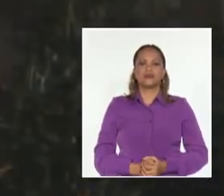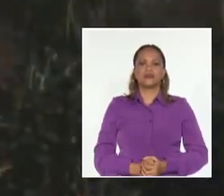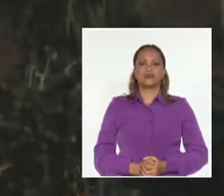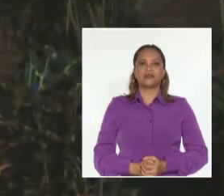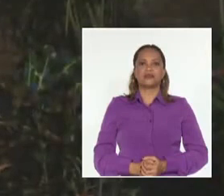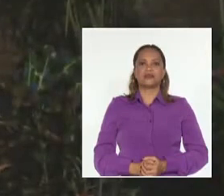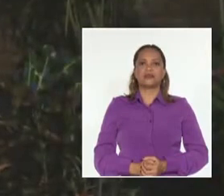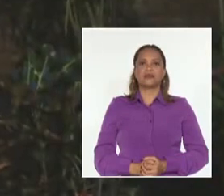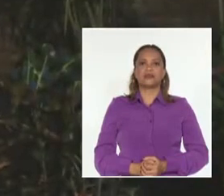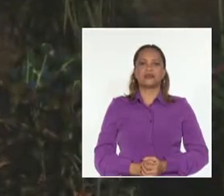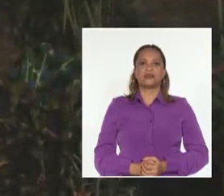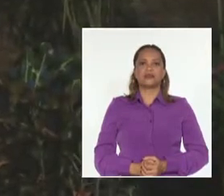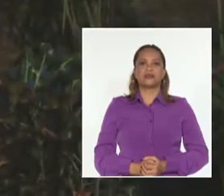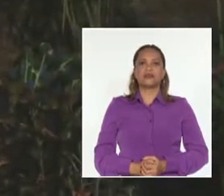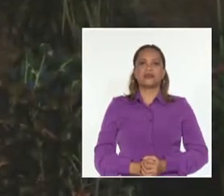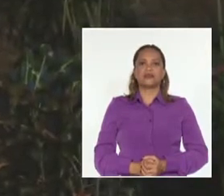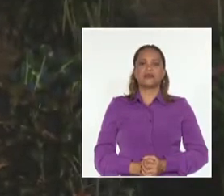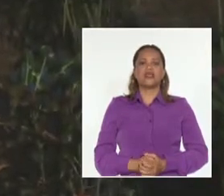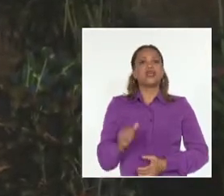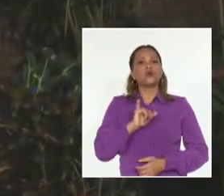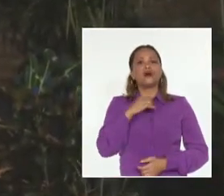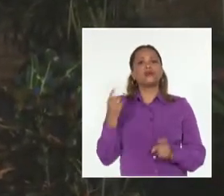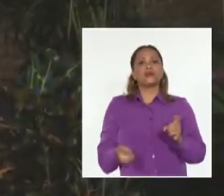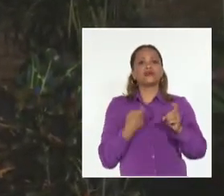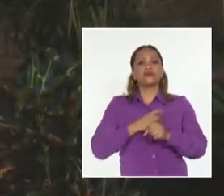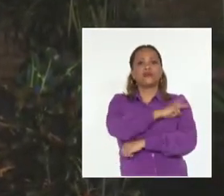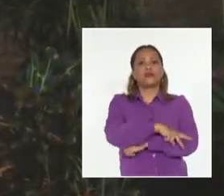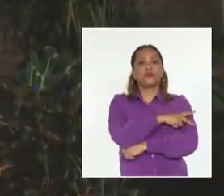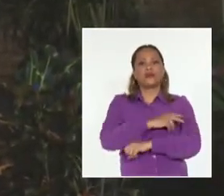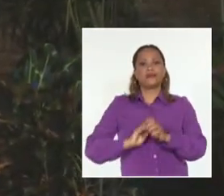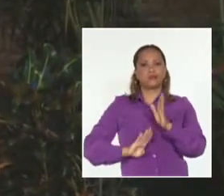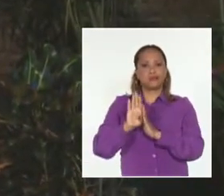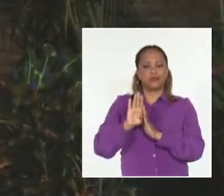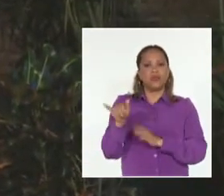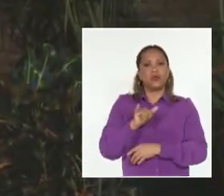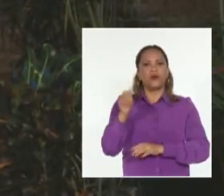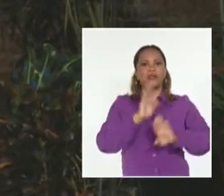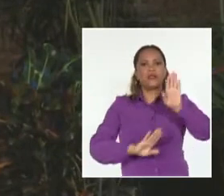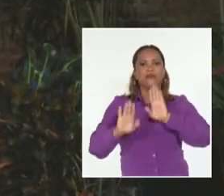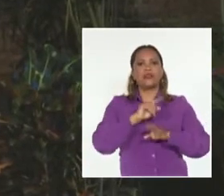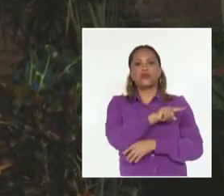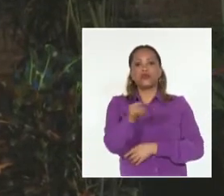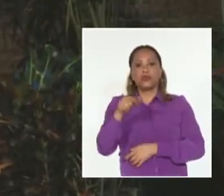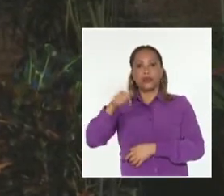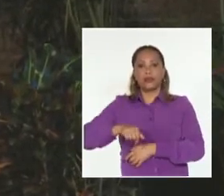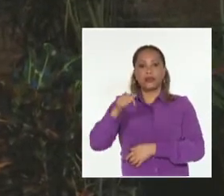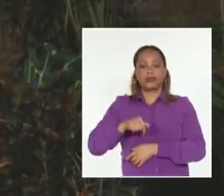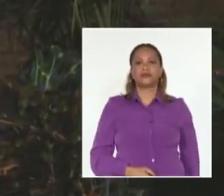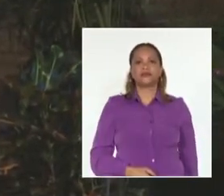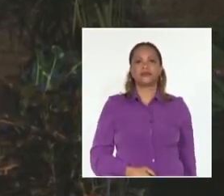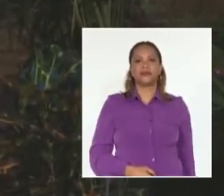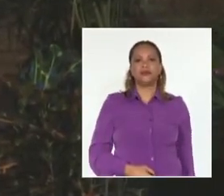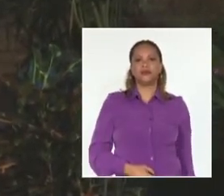de la justicia, por lo que también se lucha en los países desarrollados y que defienden ustedes aquí en los Estados